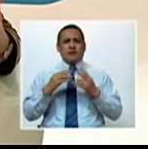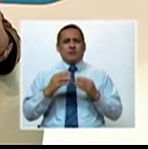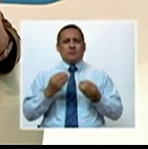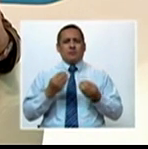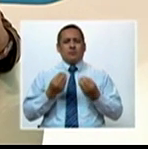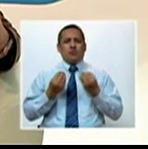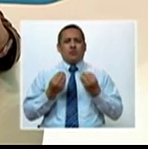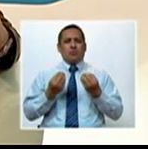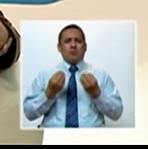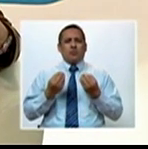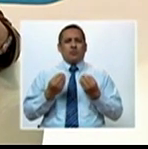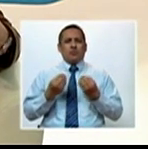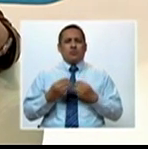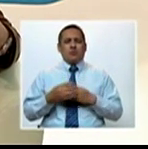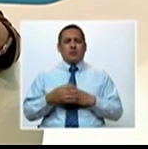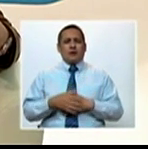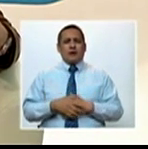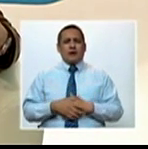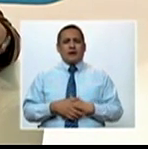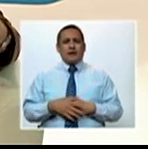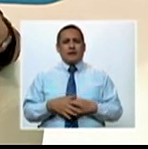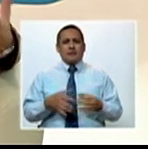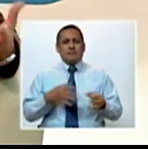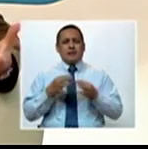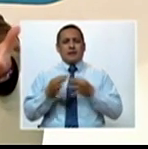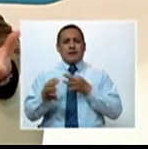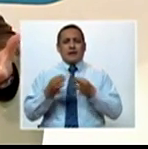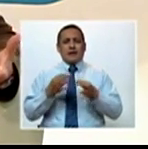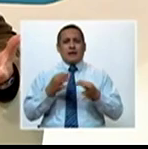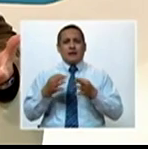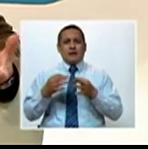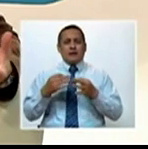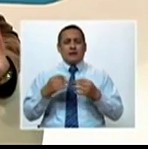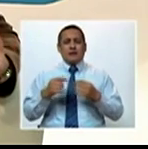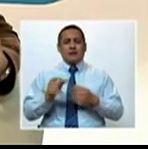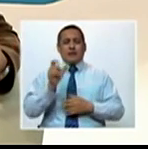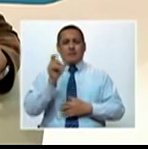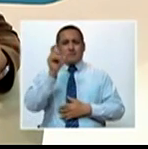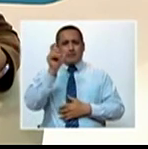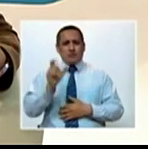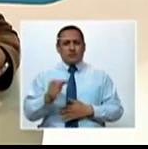este ciudadano que lo había encontrado, bueno,